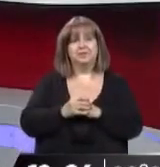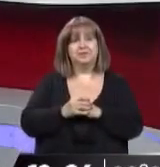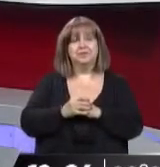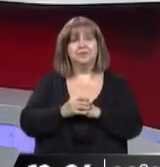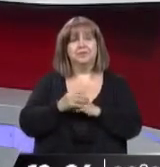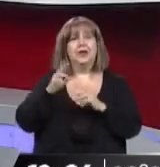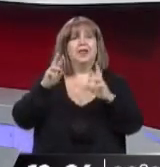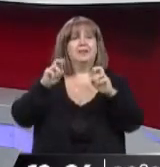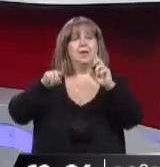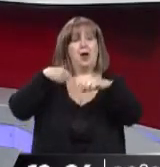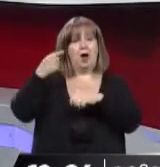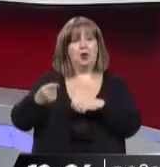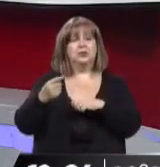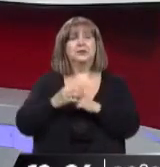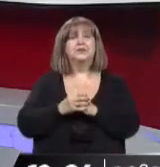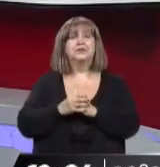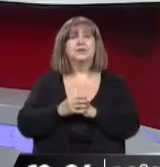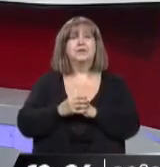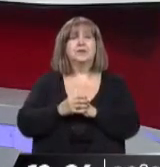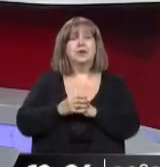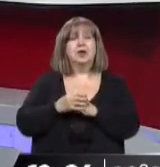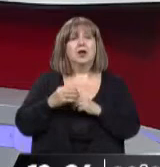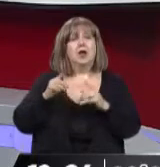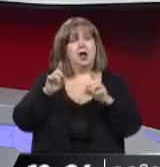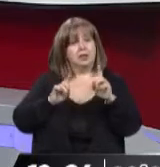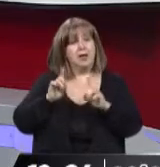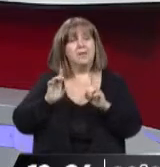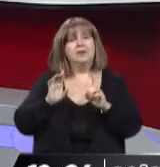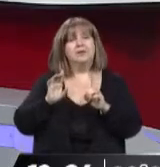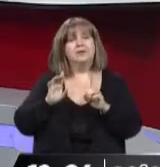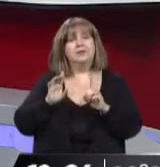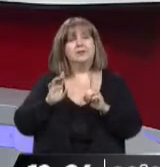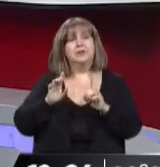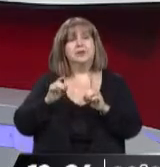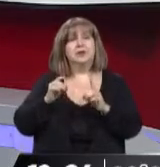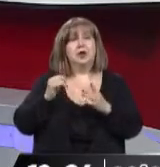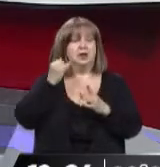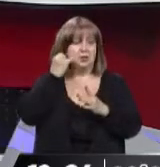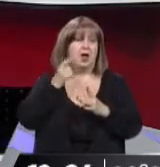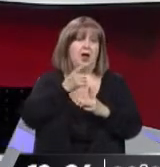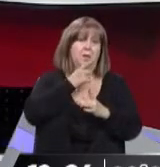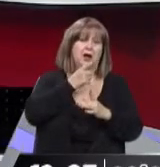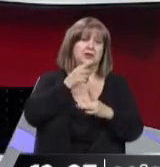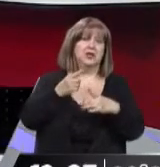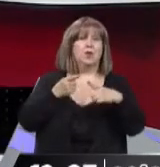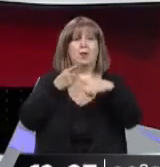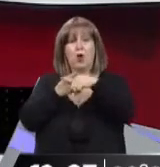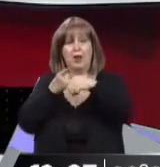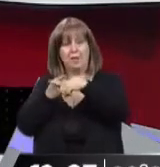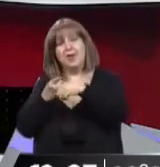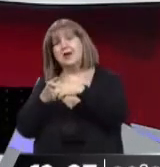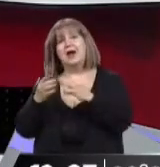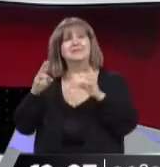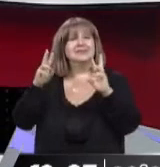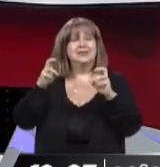Bueno, y cambiamos de tema, lo decíamos recién en uno de nuestros títulos, y también ha sido siempre como el eje de una de las polémicas más grandes con respecto